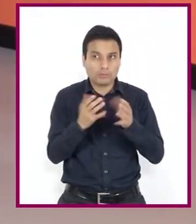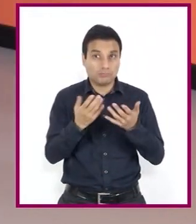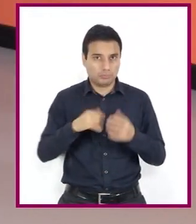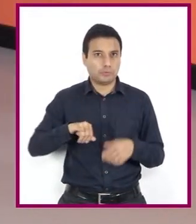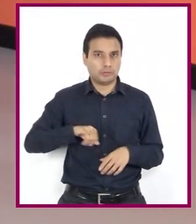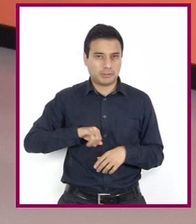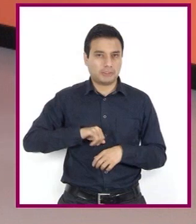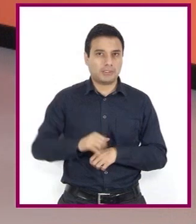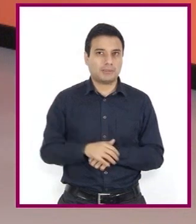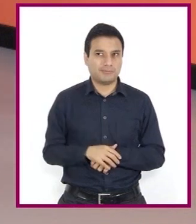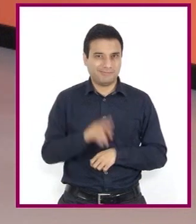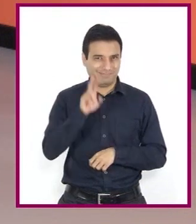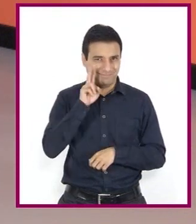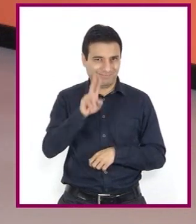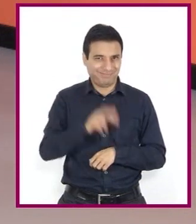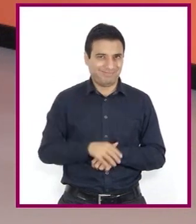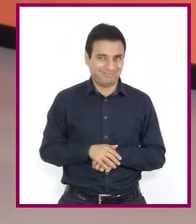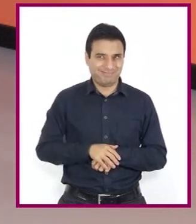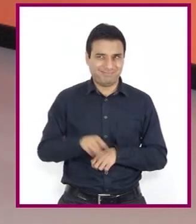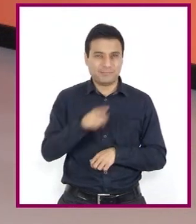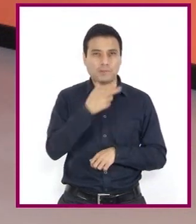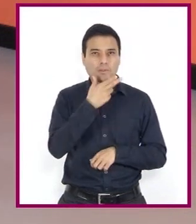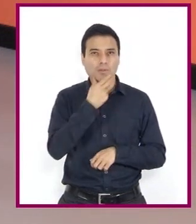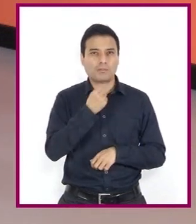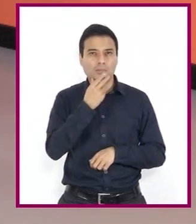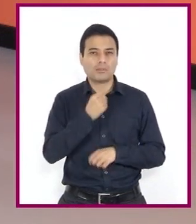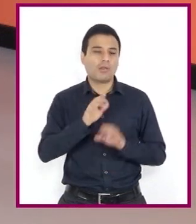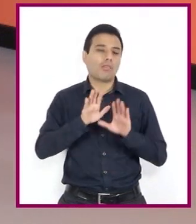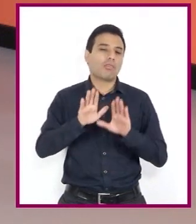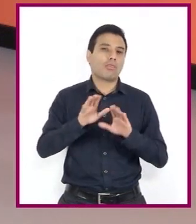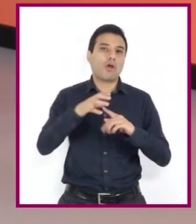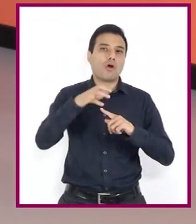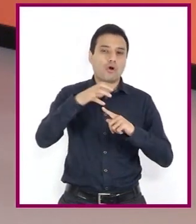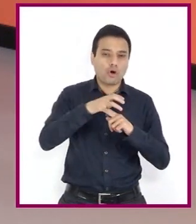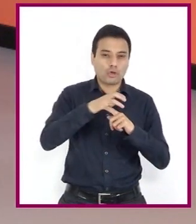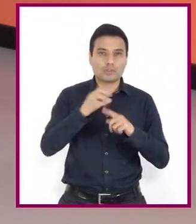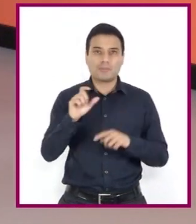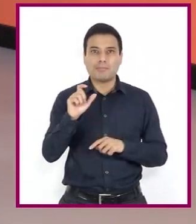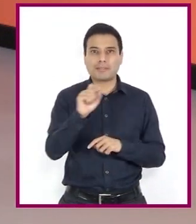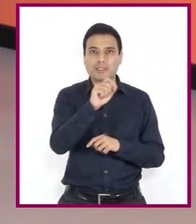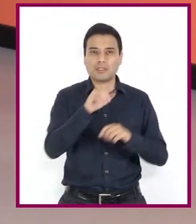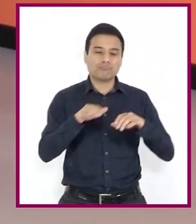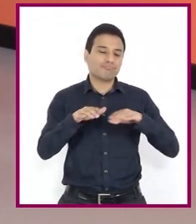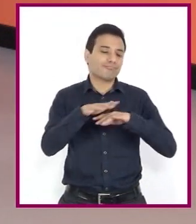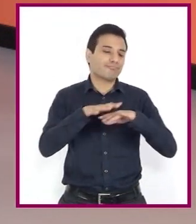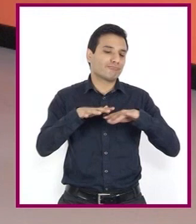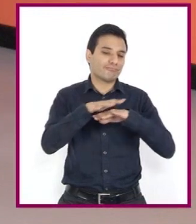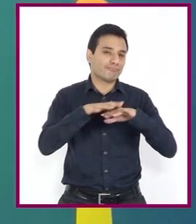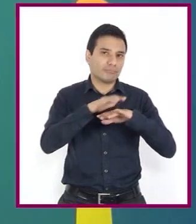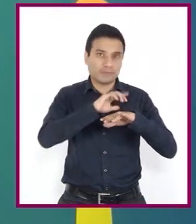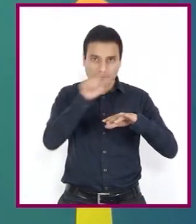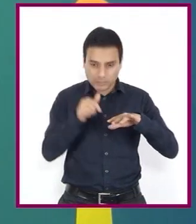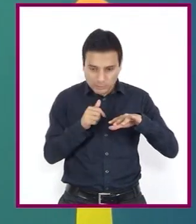en este caso lo que ocurrió entre las bacterias y hongos que se encontraban en el cultivo de